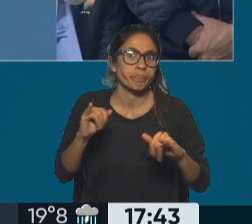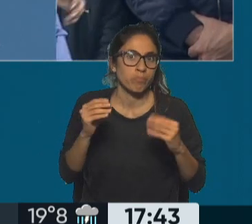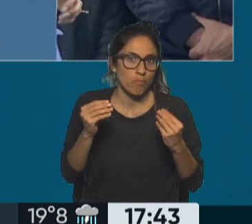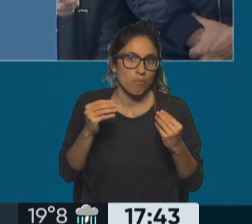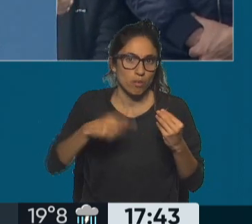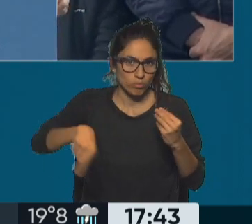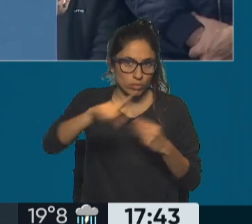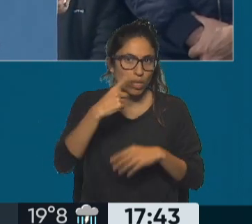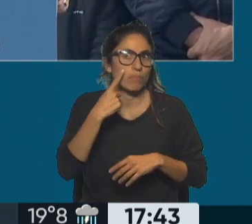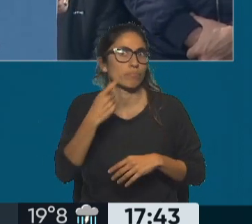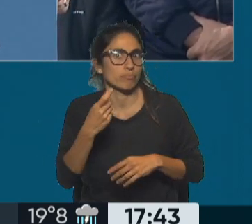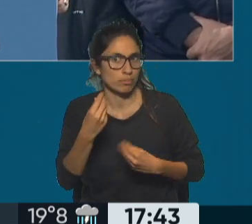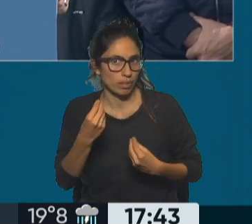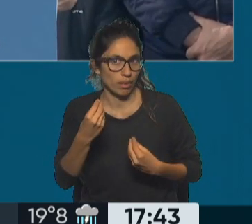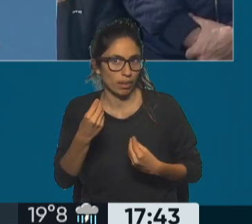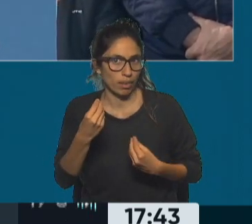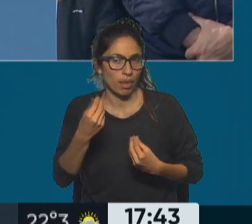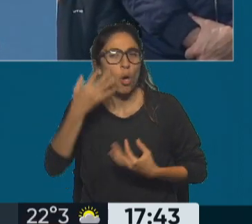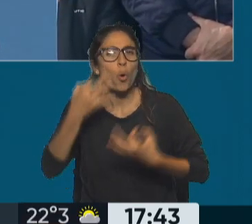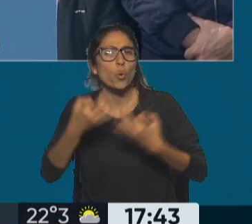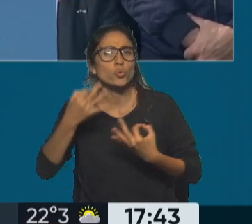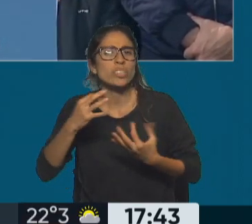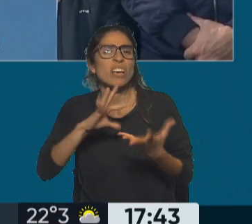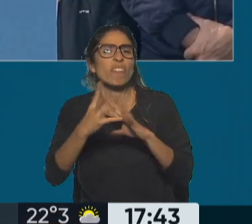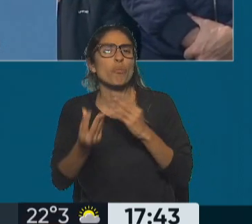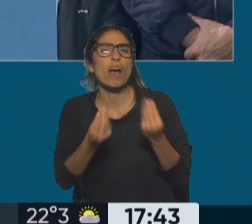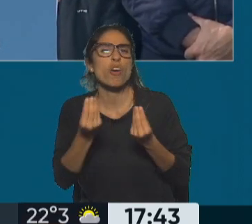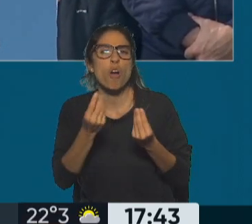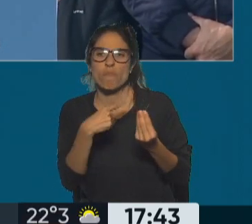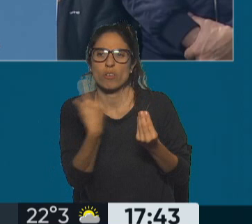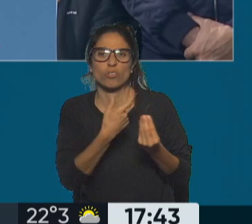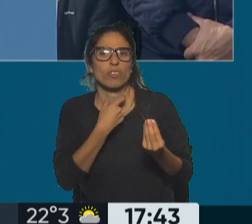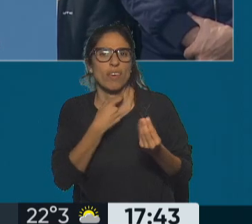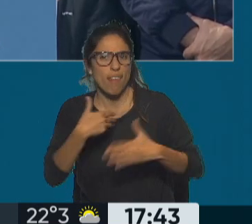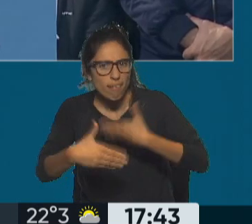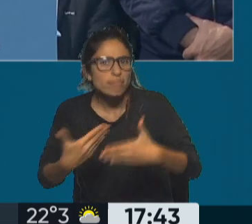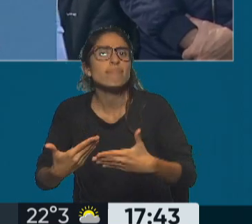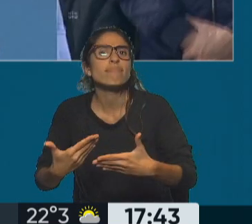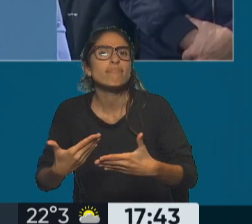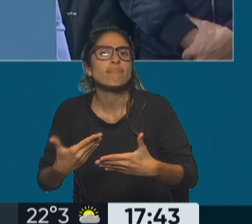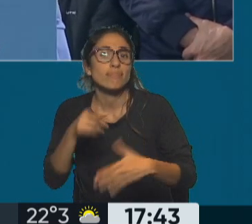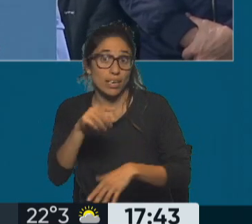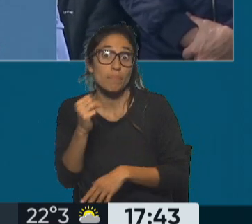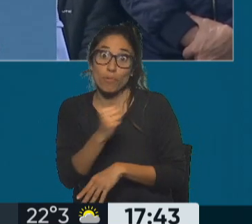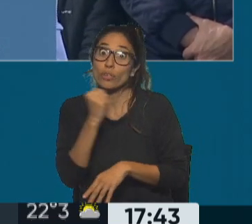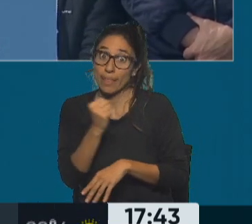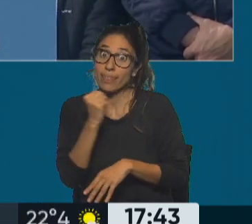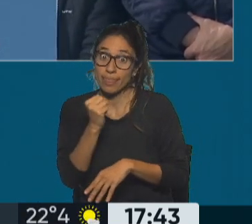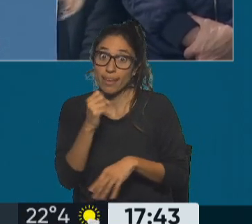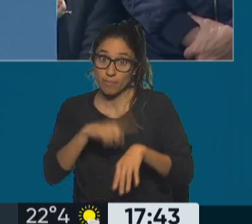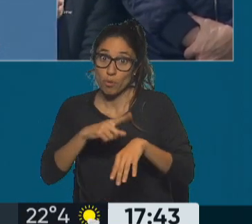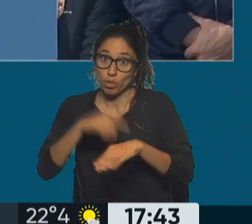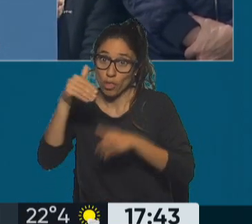que está diciendo es qué justicia queremos, es también lo que entra en debate en este nuevo año electoral, ¿no? Bueno, en estos temas de coincidencias